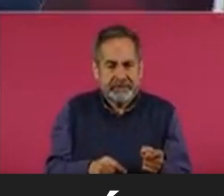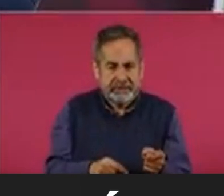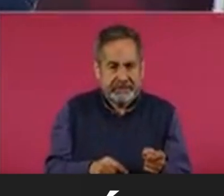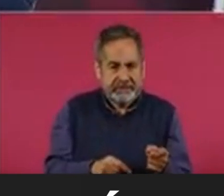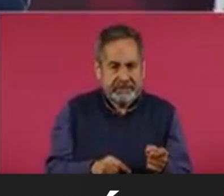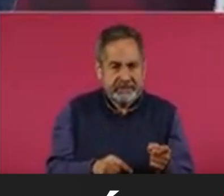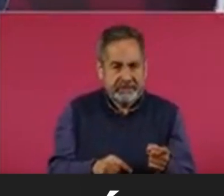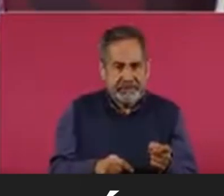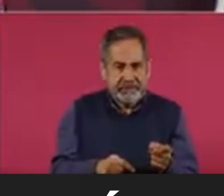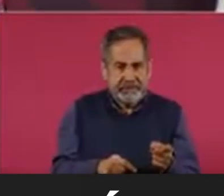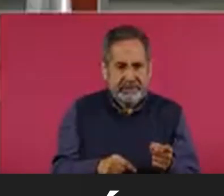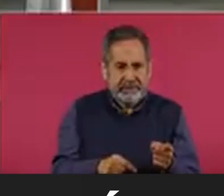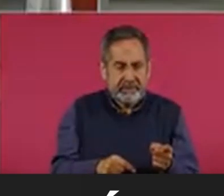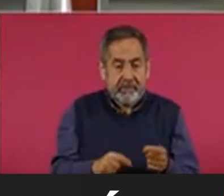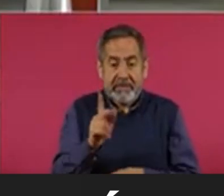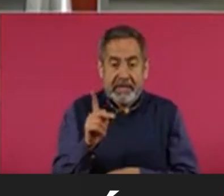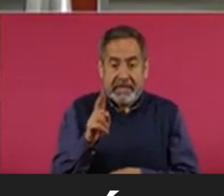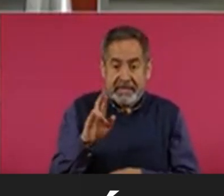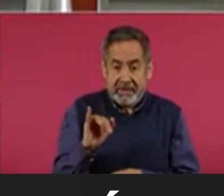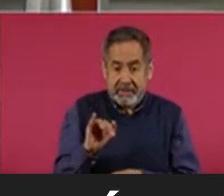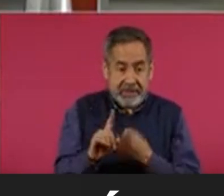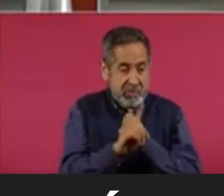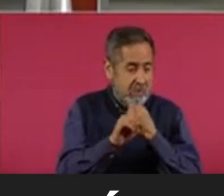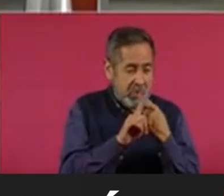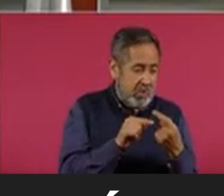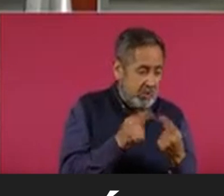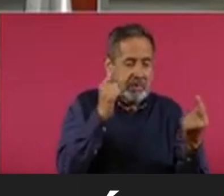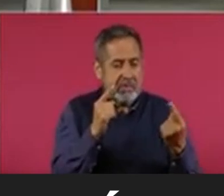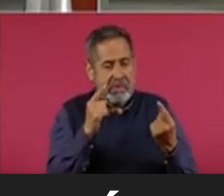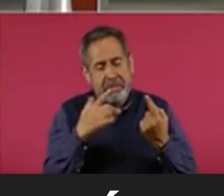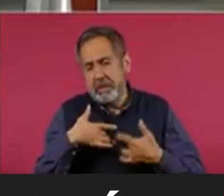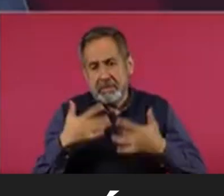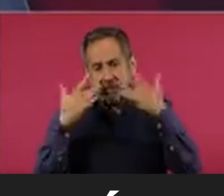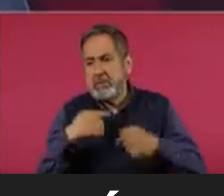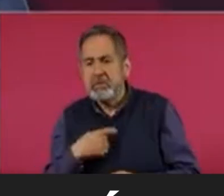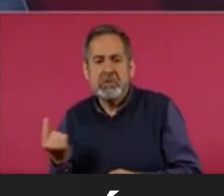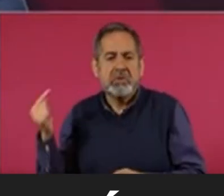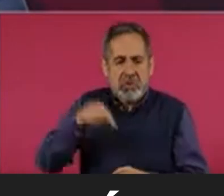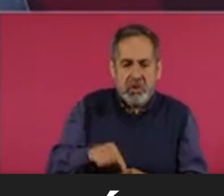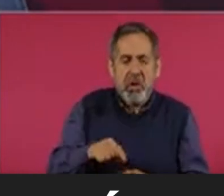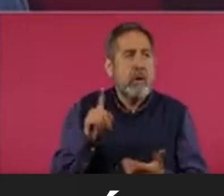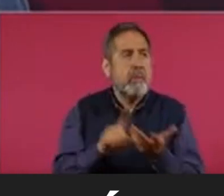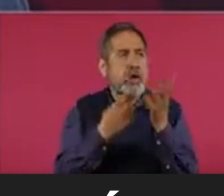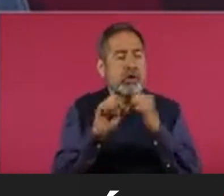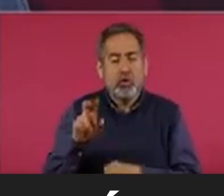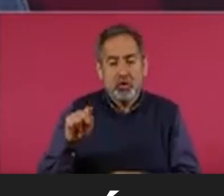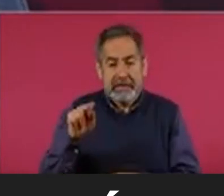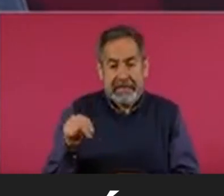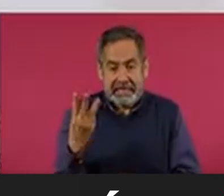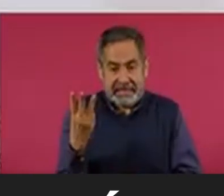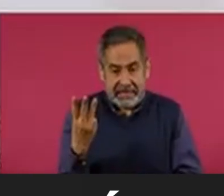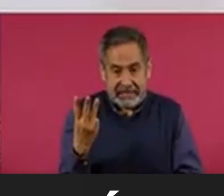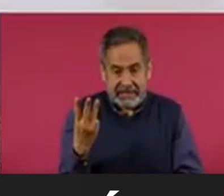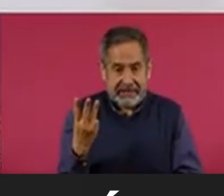hay una ruptura en el PRI y me regreso en el 83,